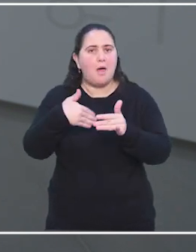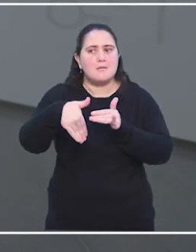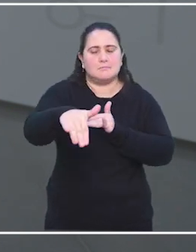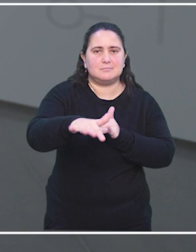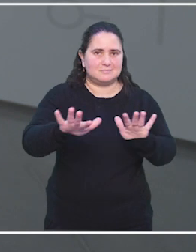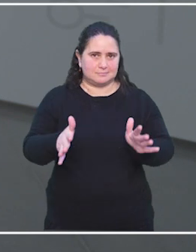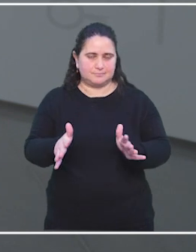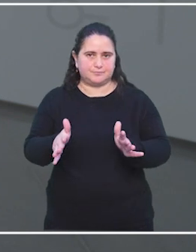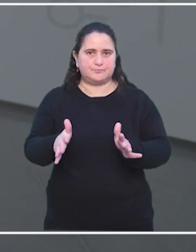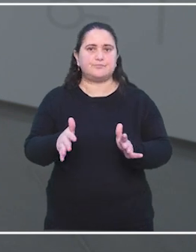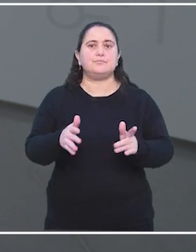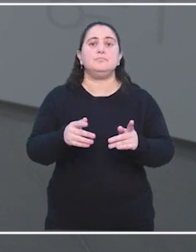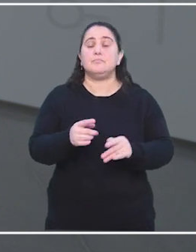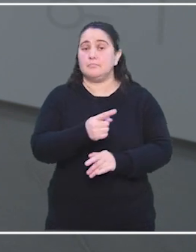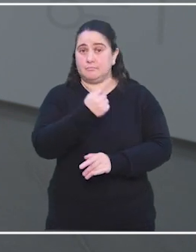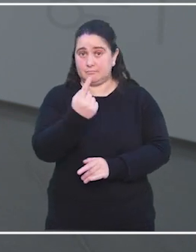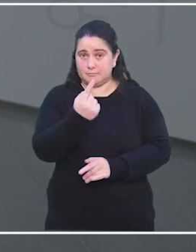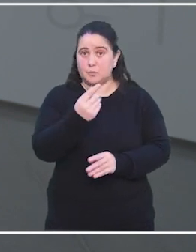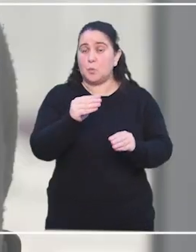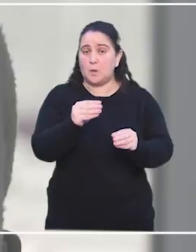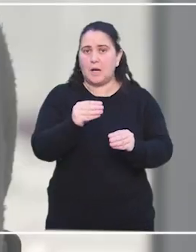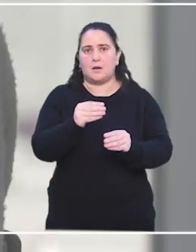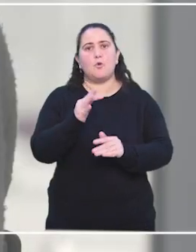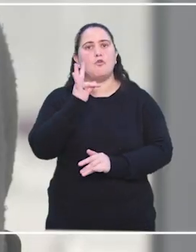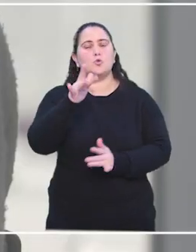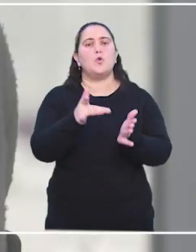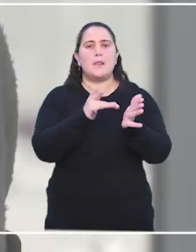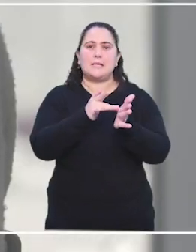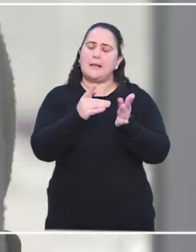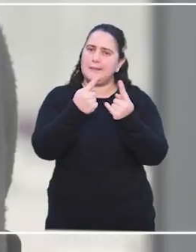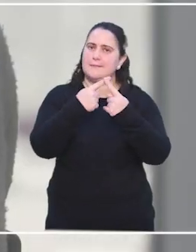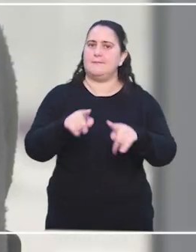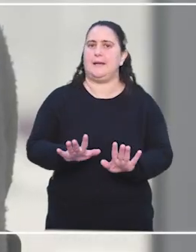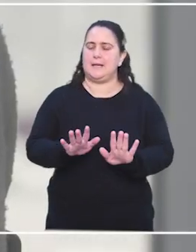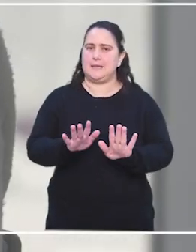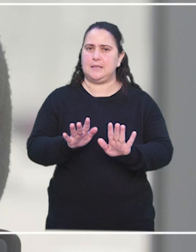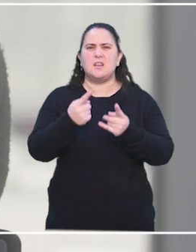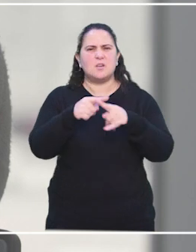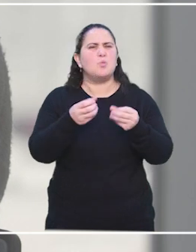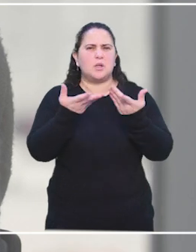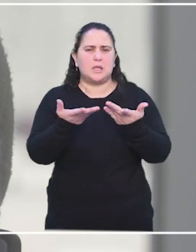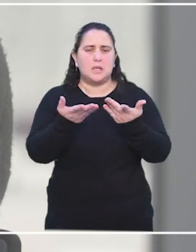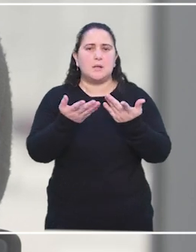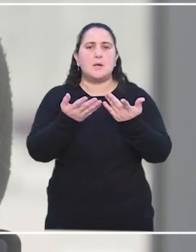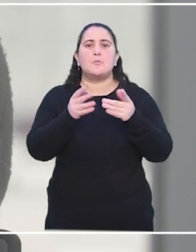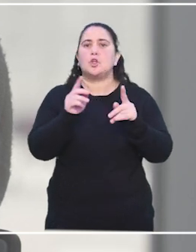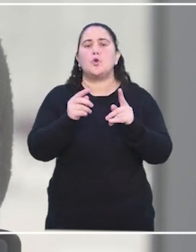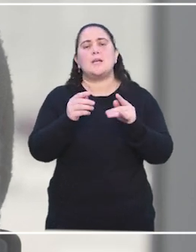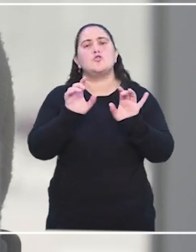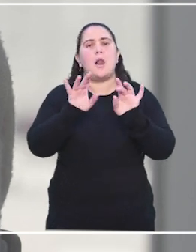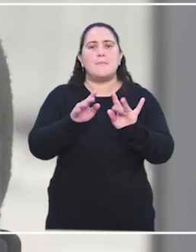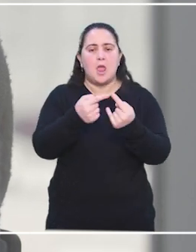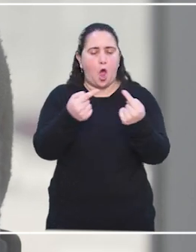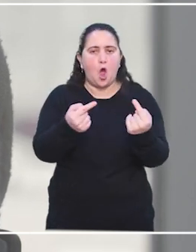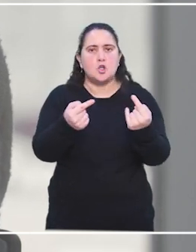¿no? Y uno, más que nada, con un futuro digital que sea un poquito distinto en el sentido de que ya no es de los